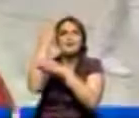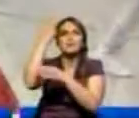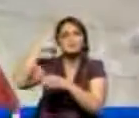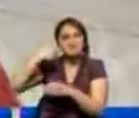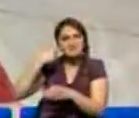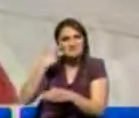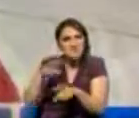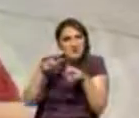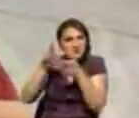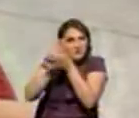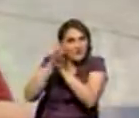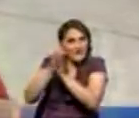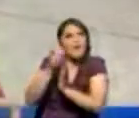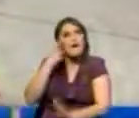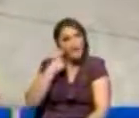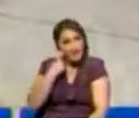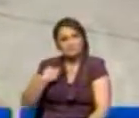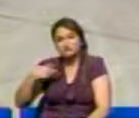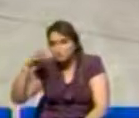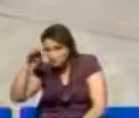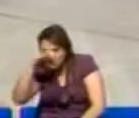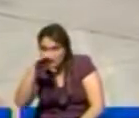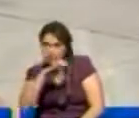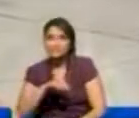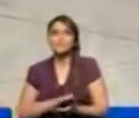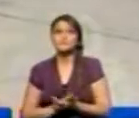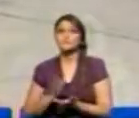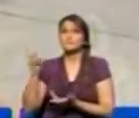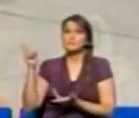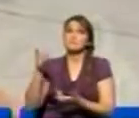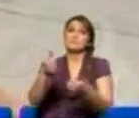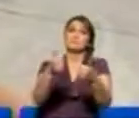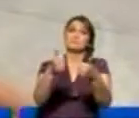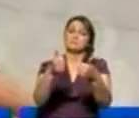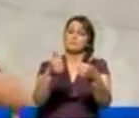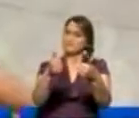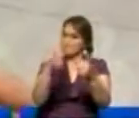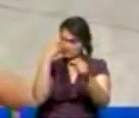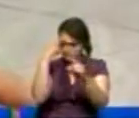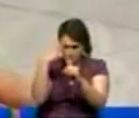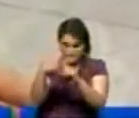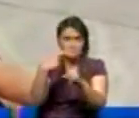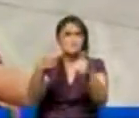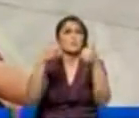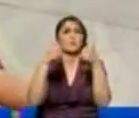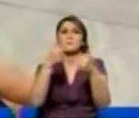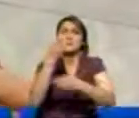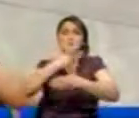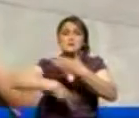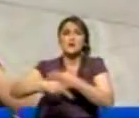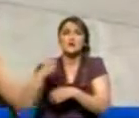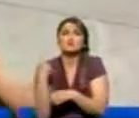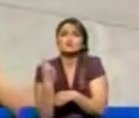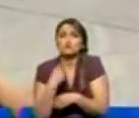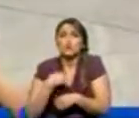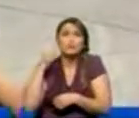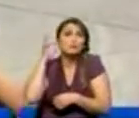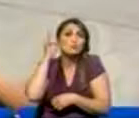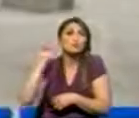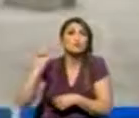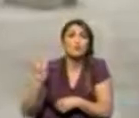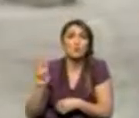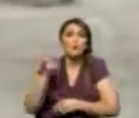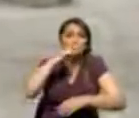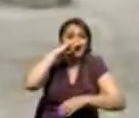armas. Para mí está bien que los militares salgan más porque, verdad, los niños que estudian, así que andamos solas, mis hijas trabajan también. Para mí está